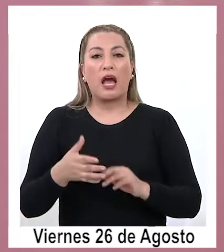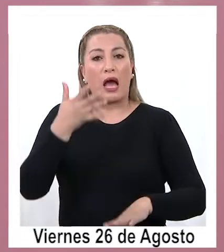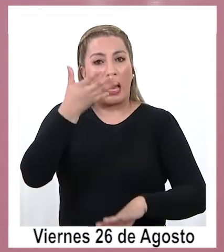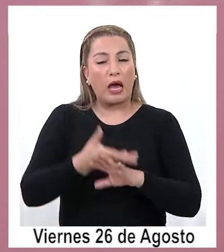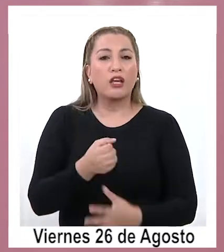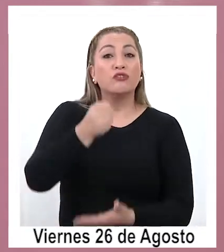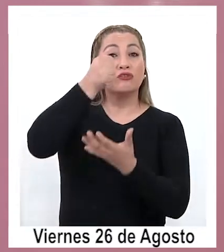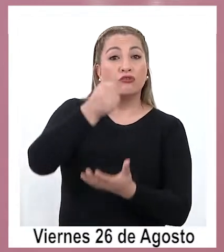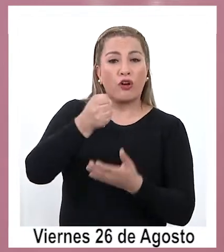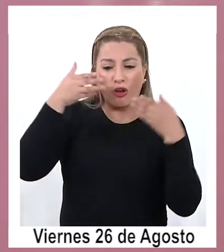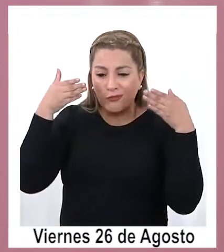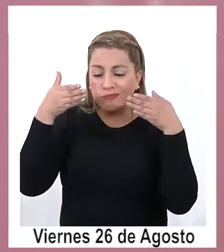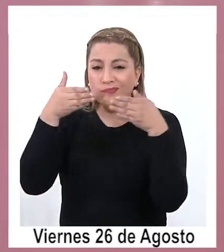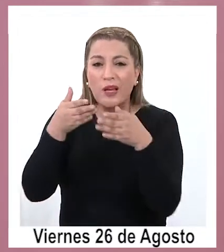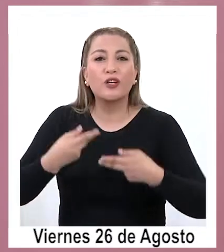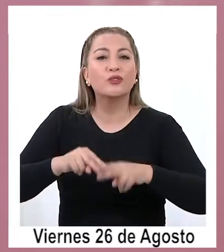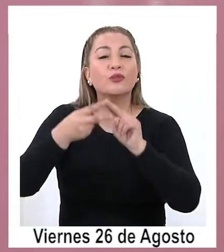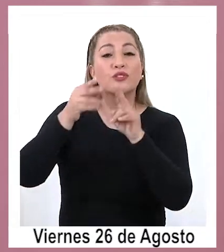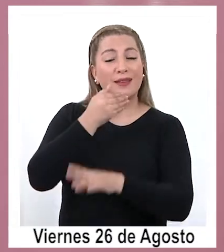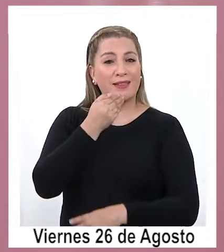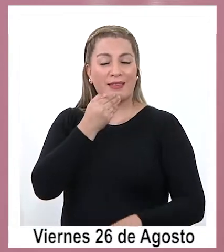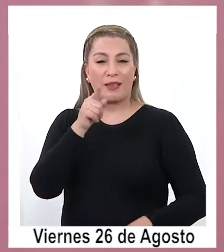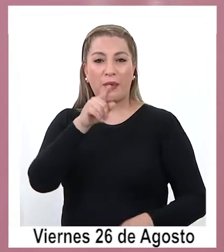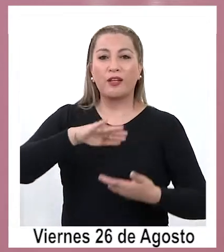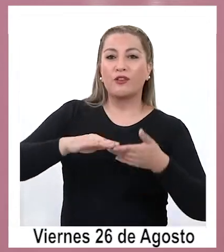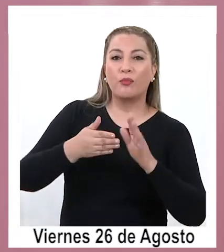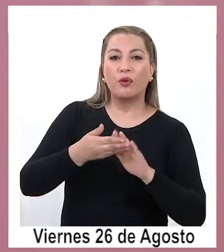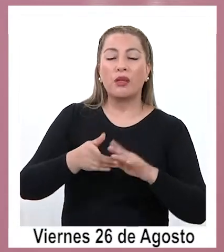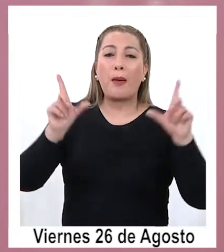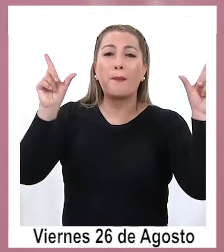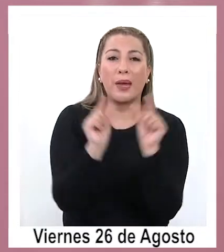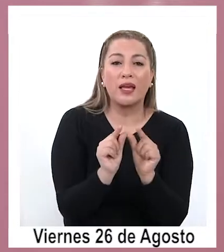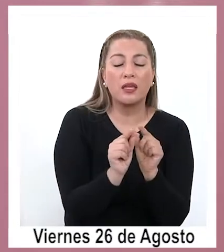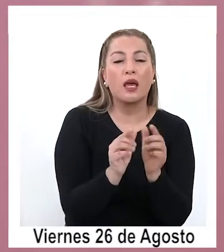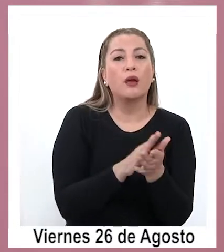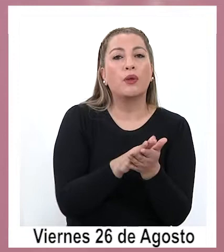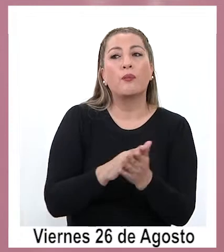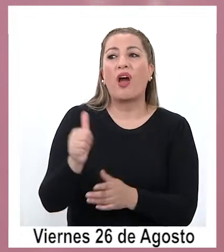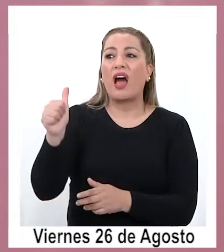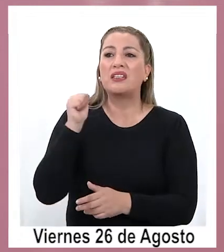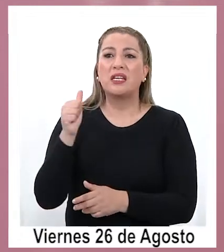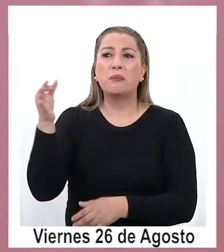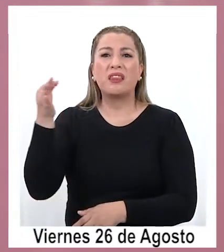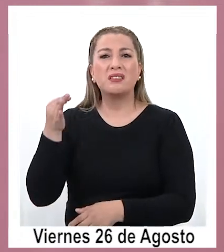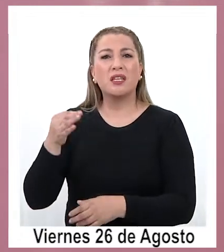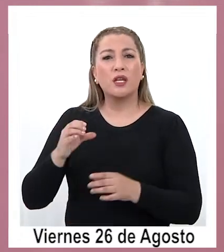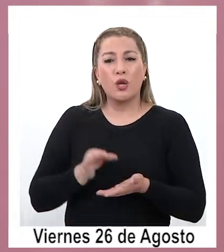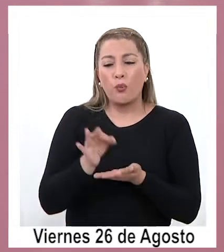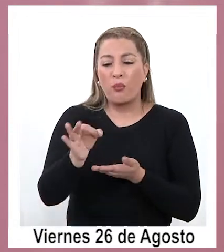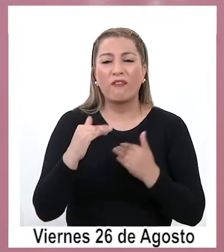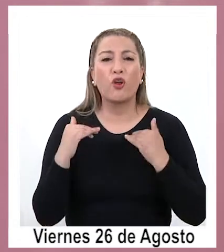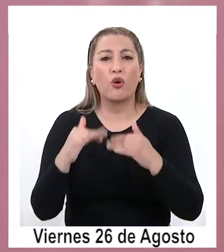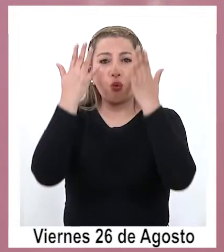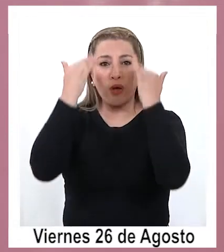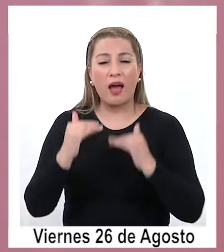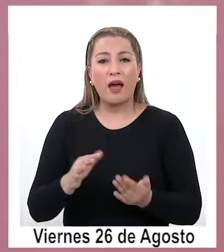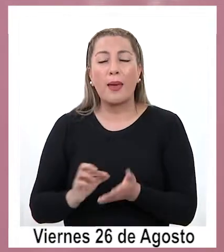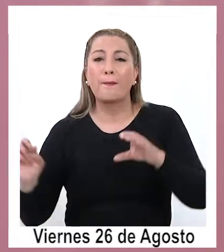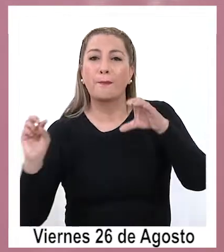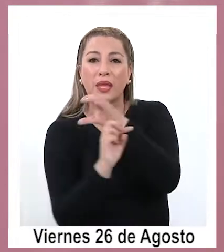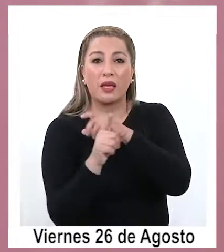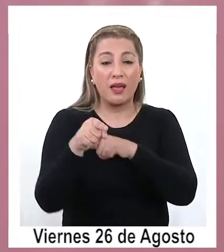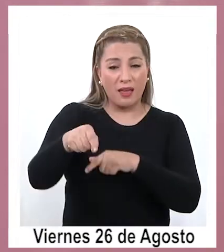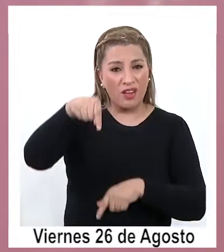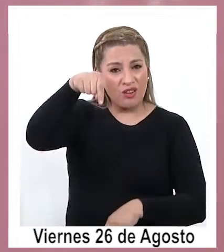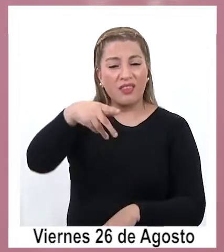fondos y focos de infraestructura también para comunidades más pequeñas ayer me hablaban de Guara de Pica tenemos